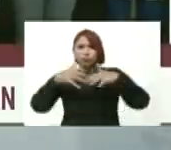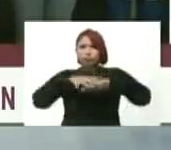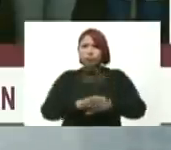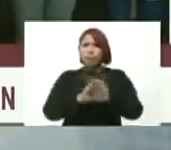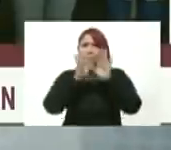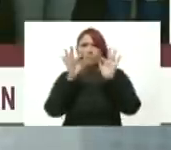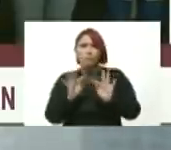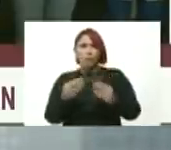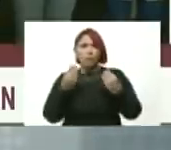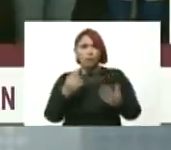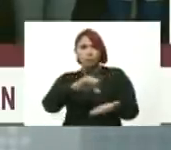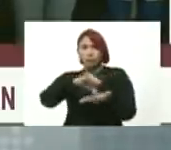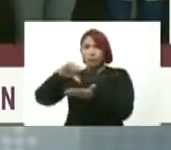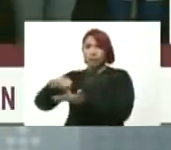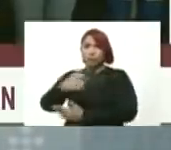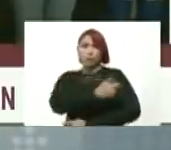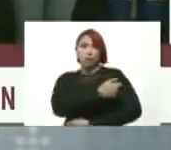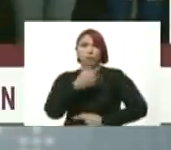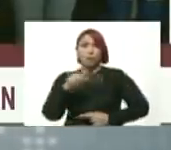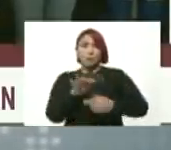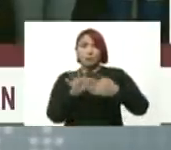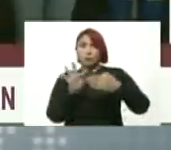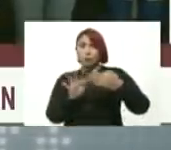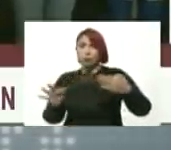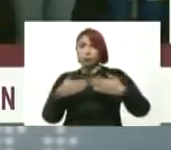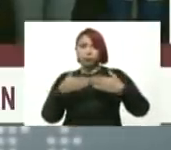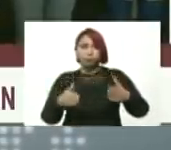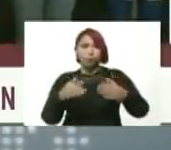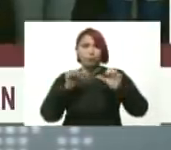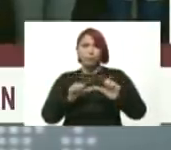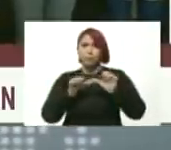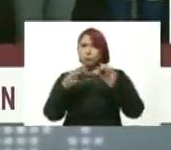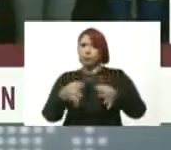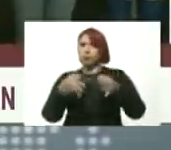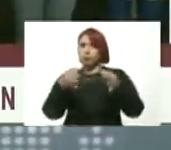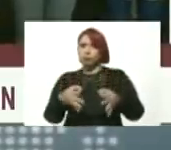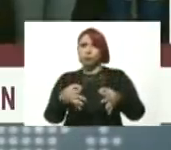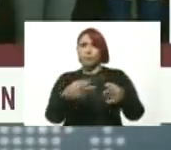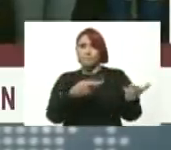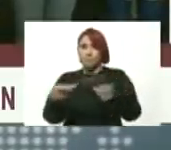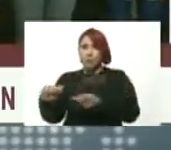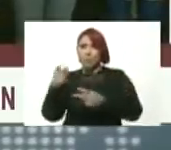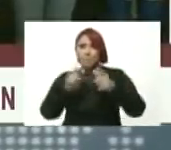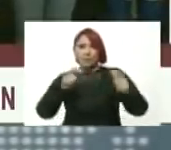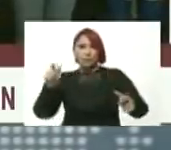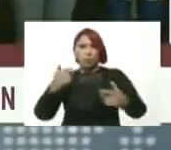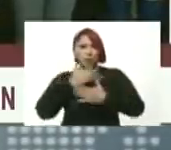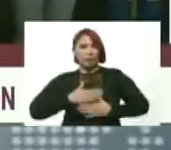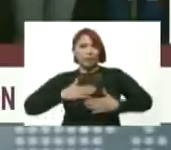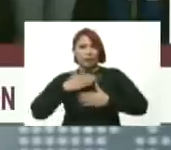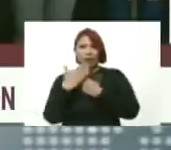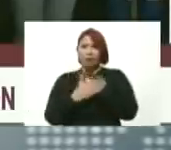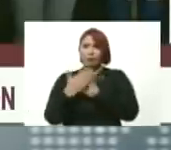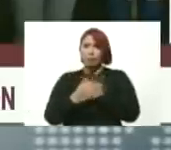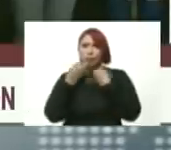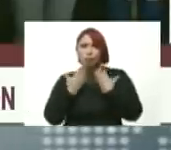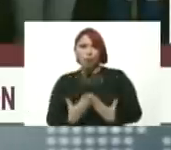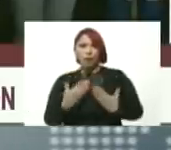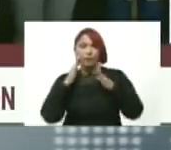los centros de vacunación funcionando permanentemente recibiendo la gente con cariño con buena atención